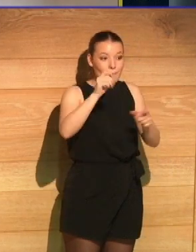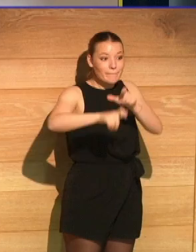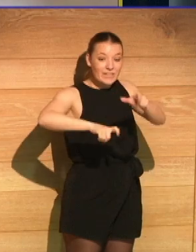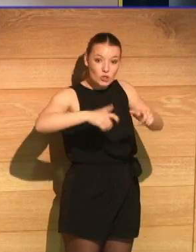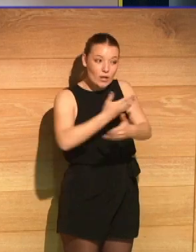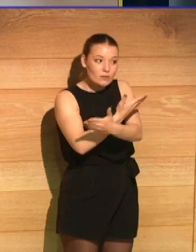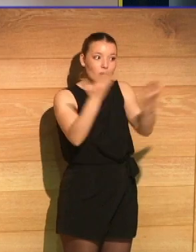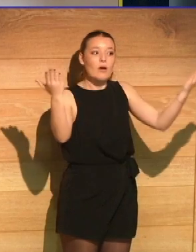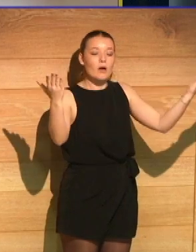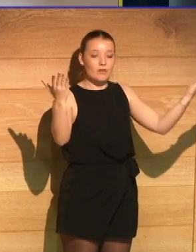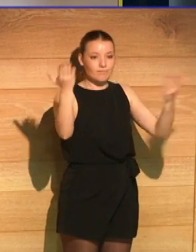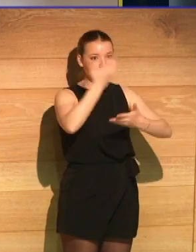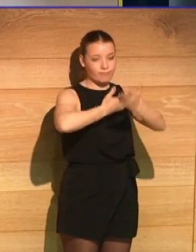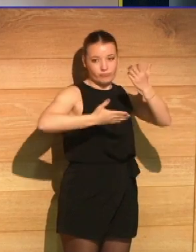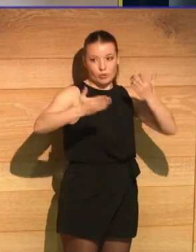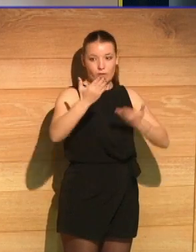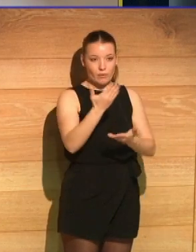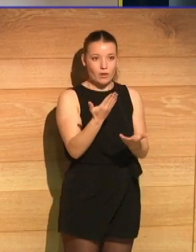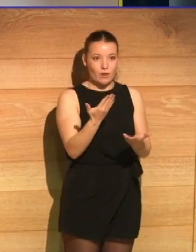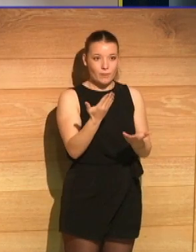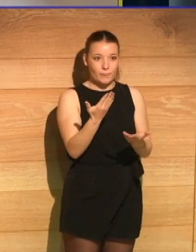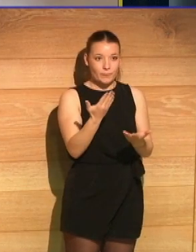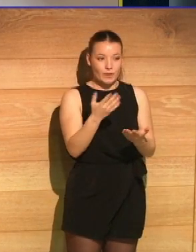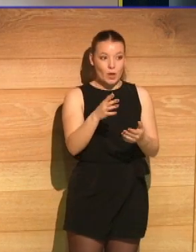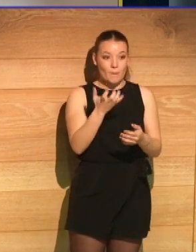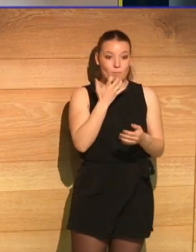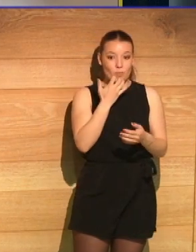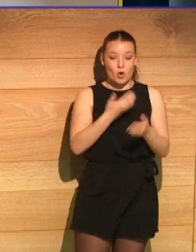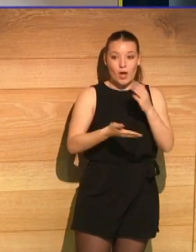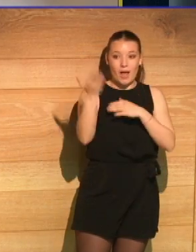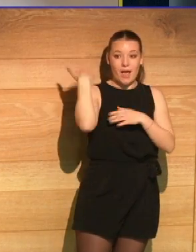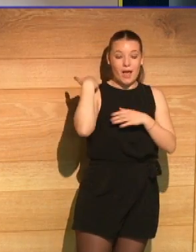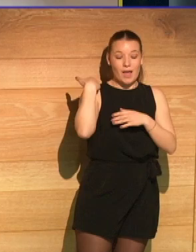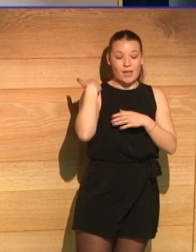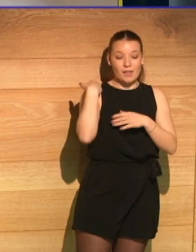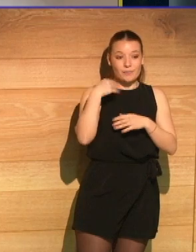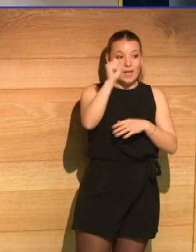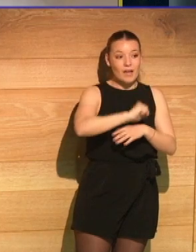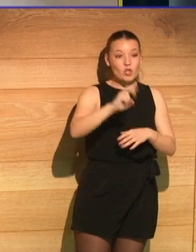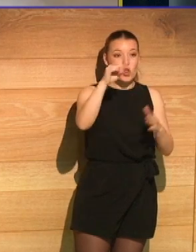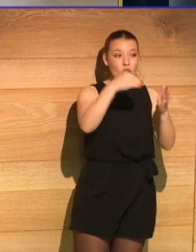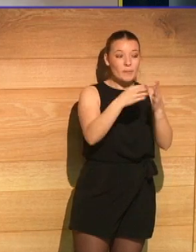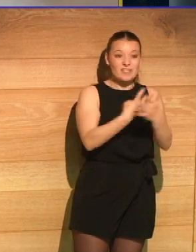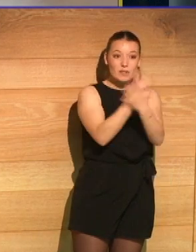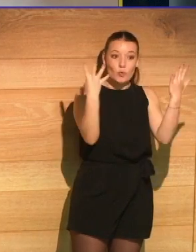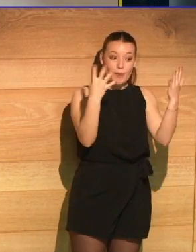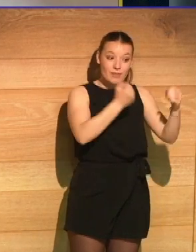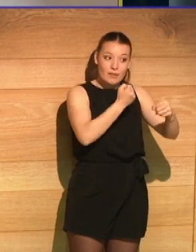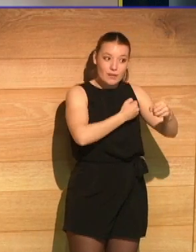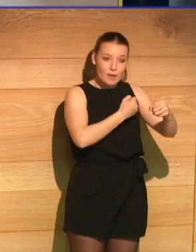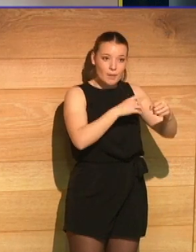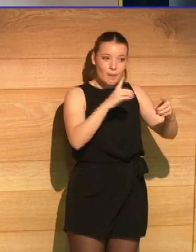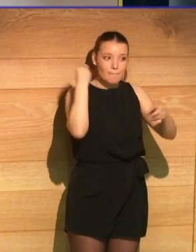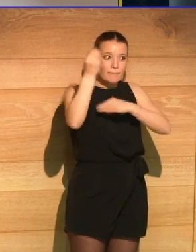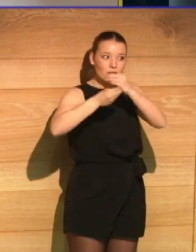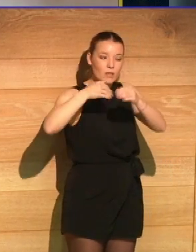decir, nadie en diciembre de 2019, por ejemplo, hubiera dicho la paralización absoluta de la economía mundial dentro de 3